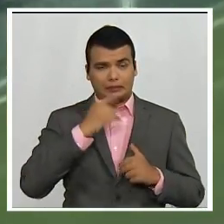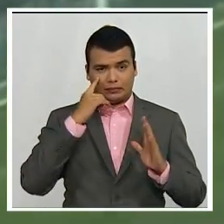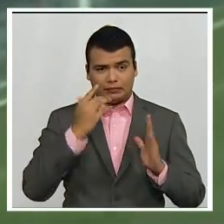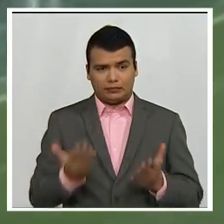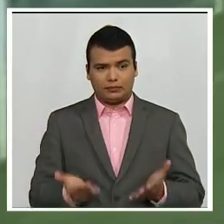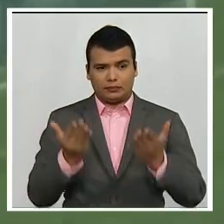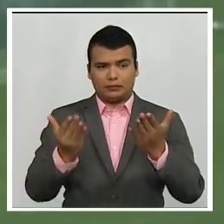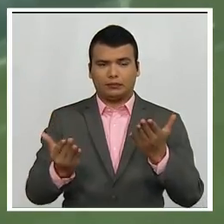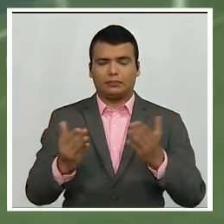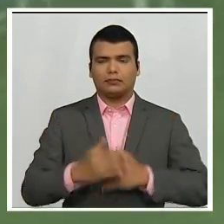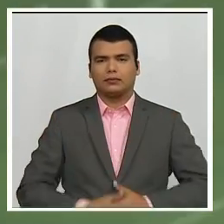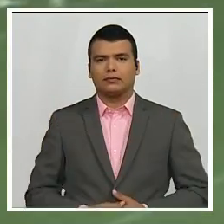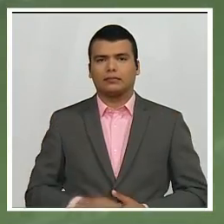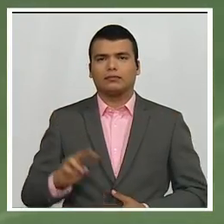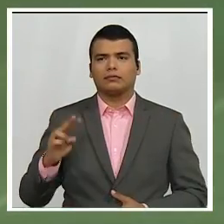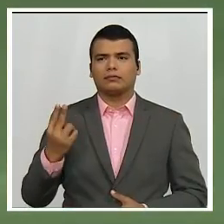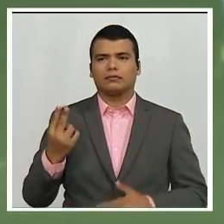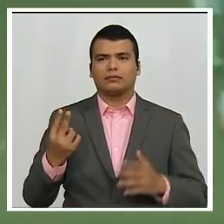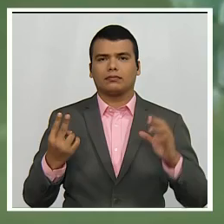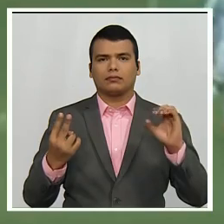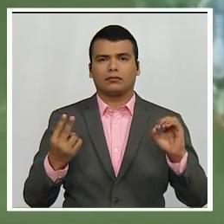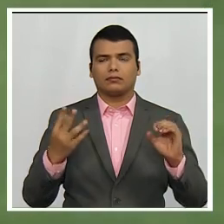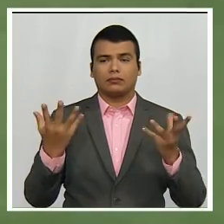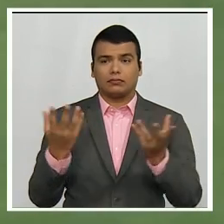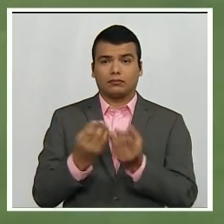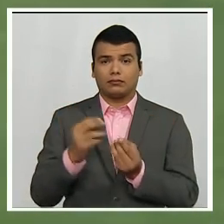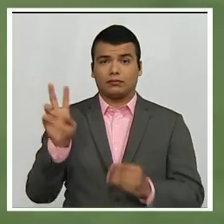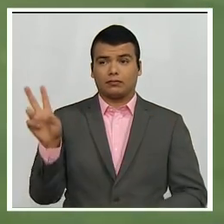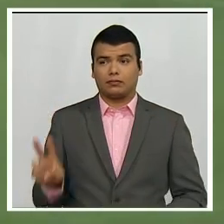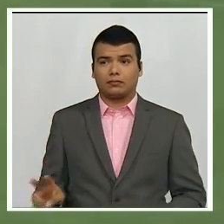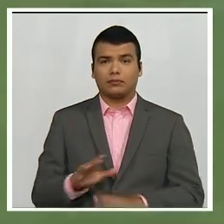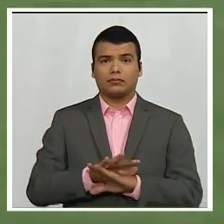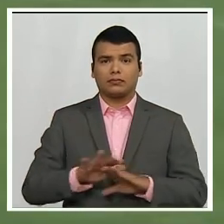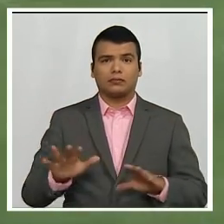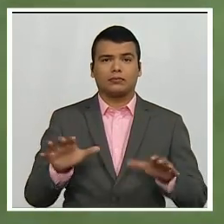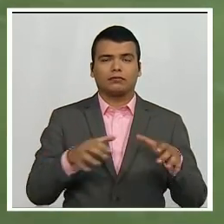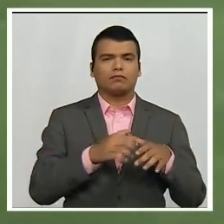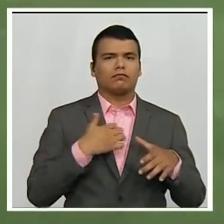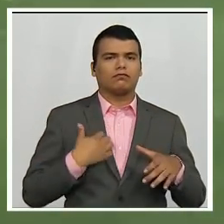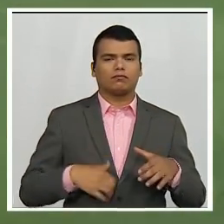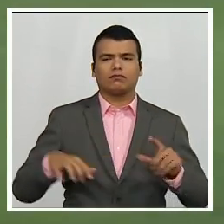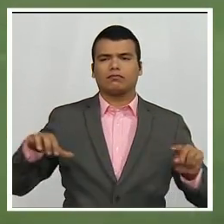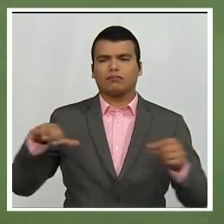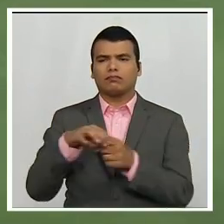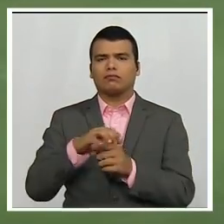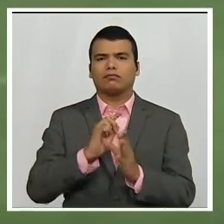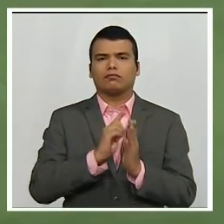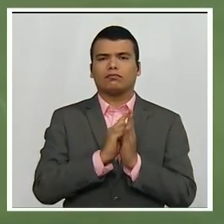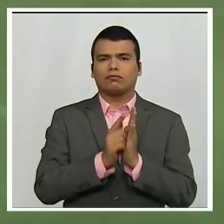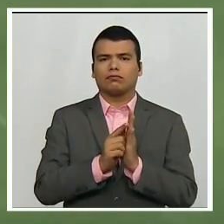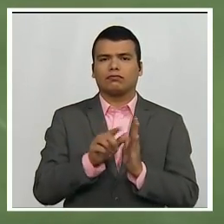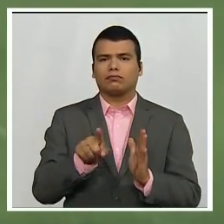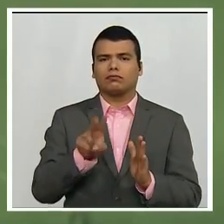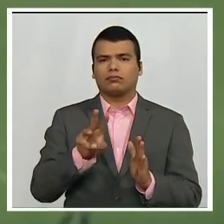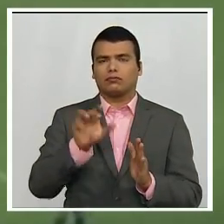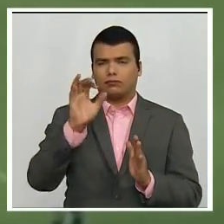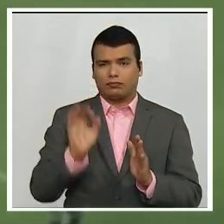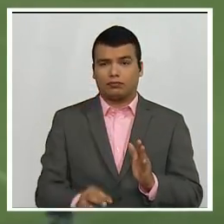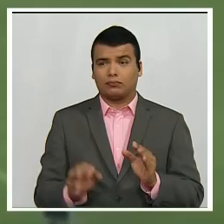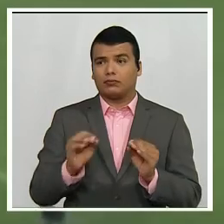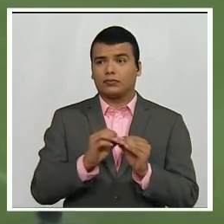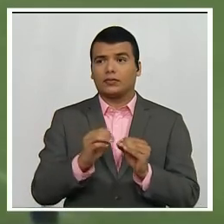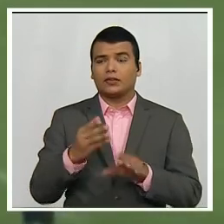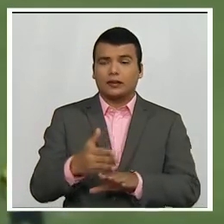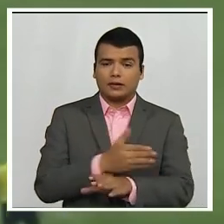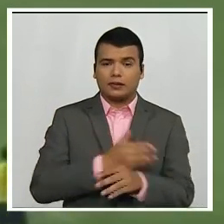dioses martínez para el 2 por 0 a favor del cuadro vinotinto el descuento para argentina llegó en el minuto 13 con lucas pratto y faltando